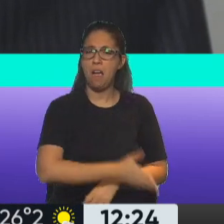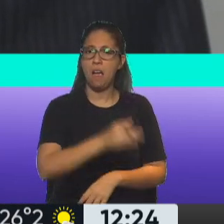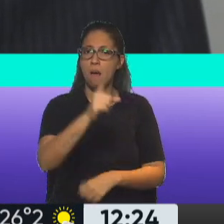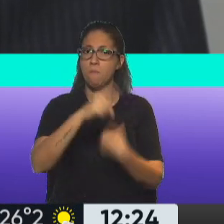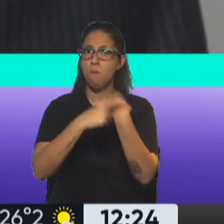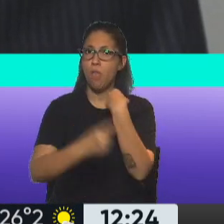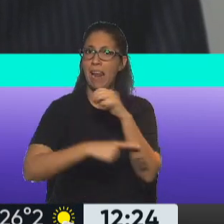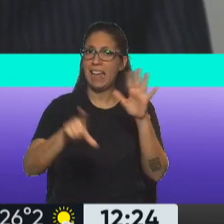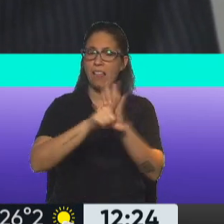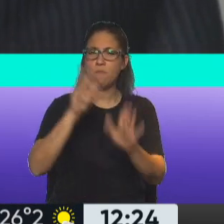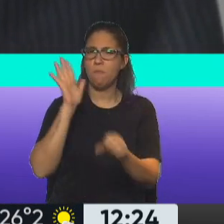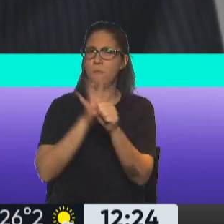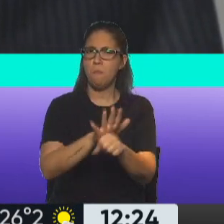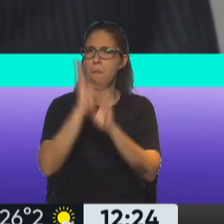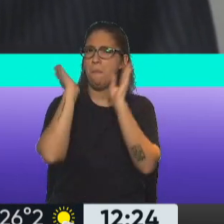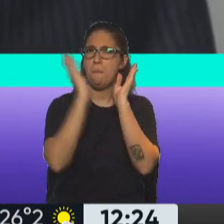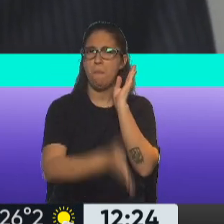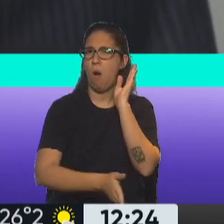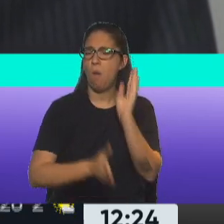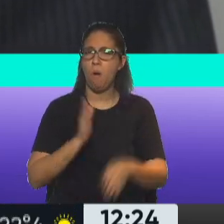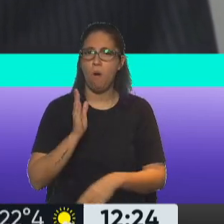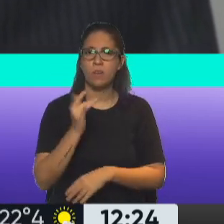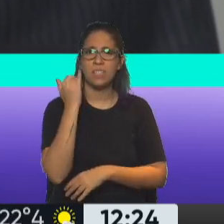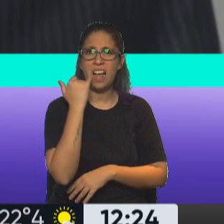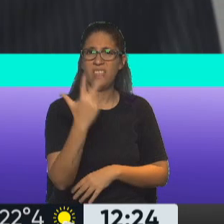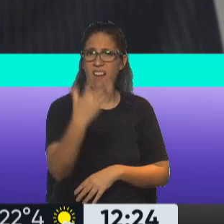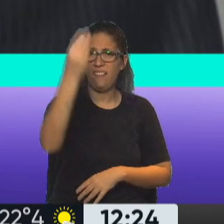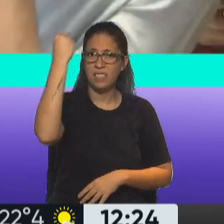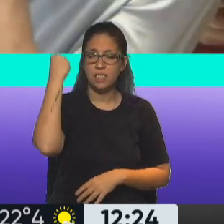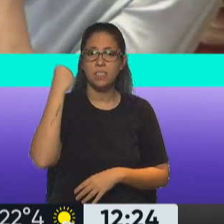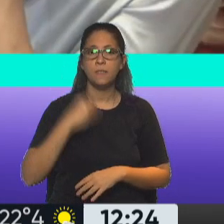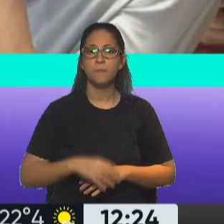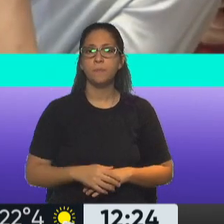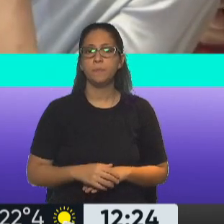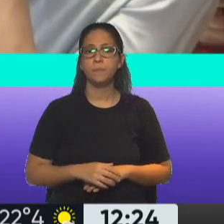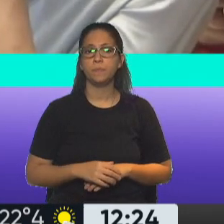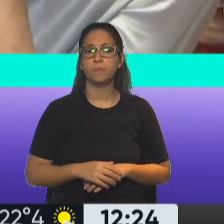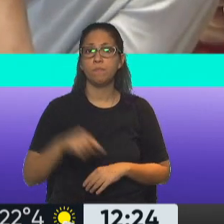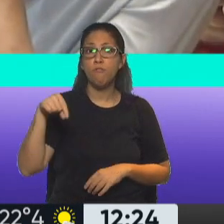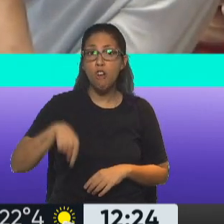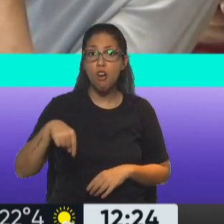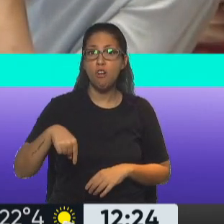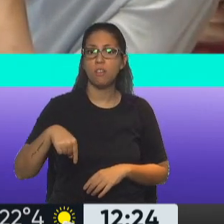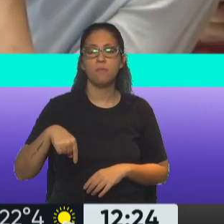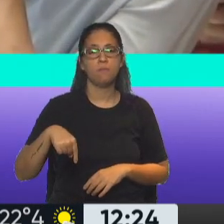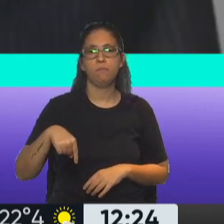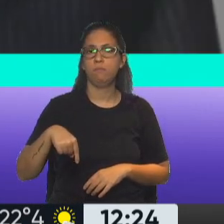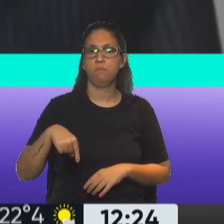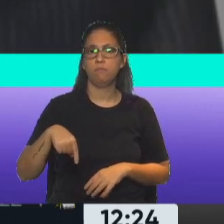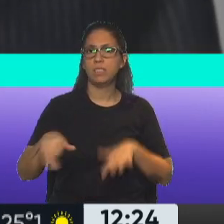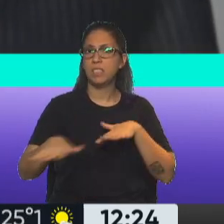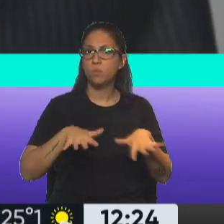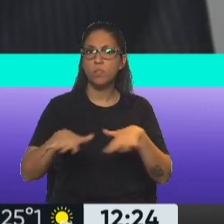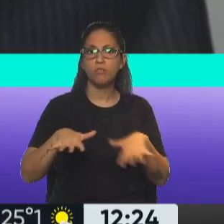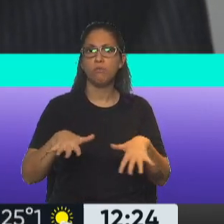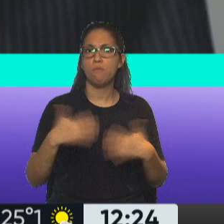poder legislativo, por lo menos en 3 oportunidades, y hoy estamos asistiendo a una